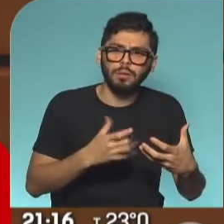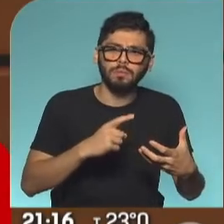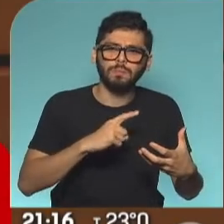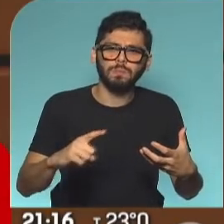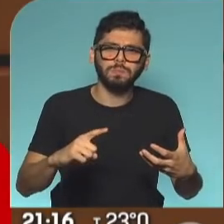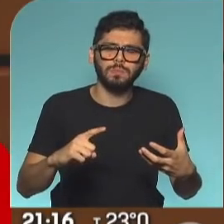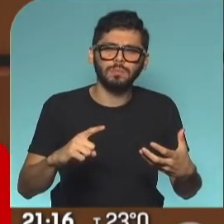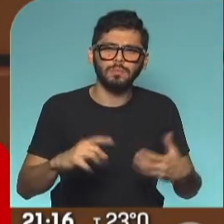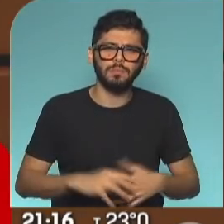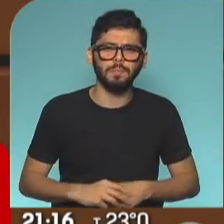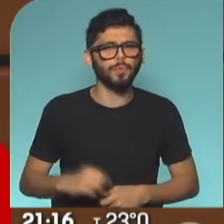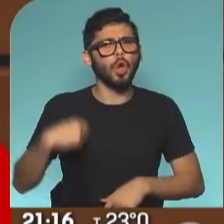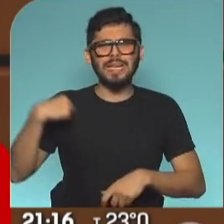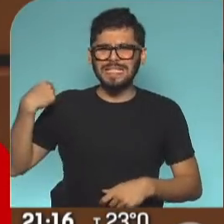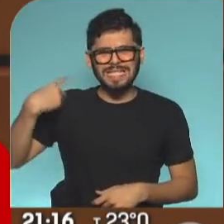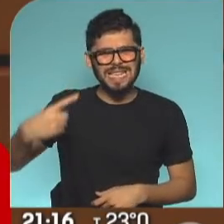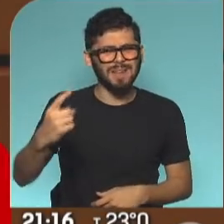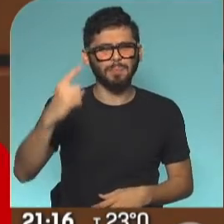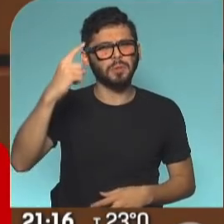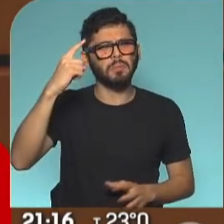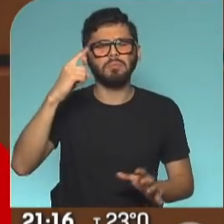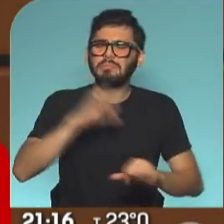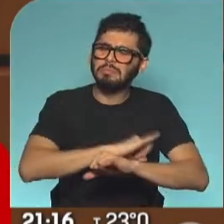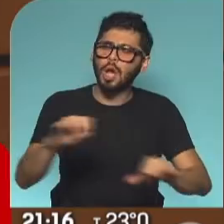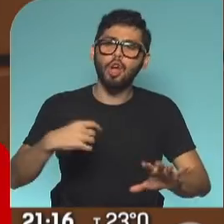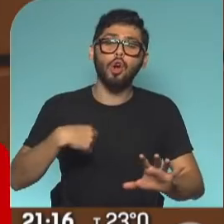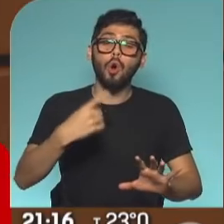Yo siempre digo que tuve una sola ventaja,